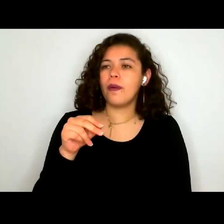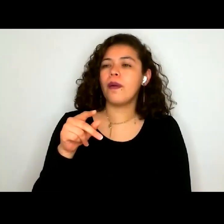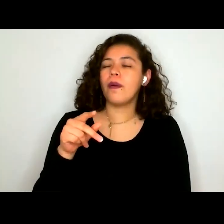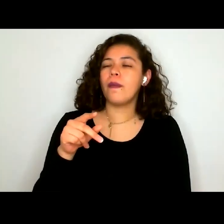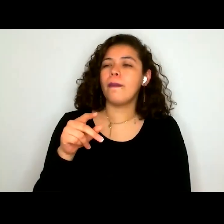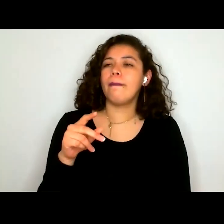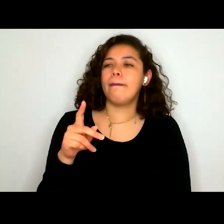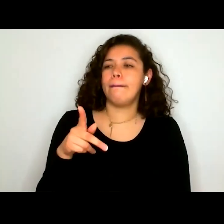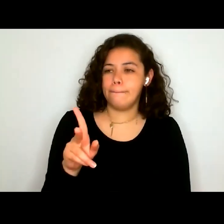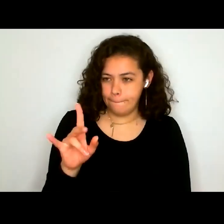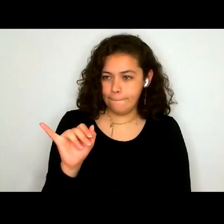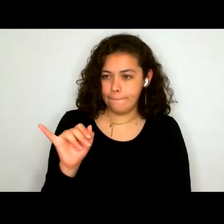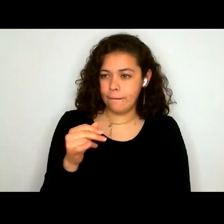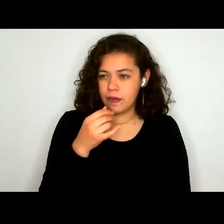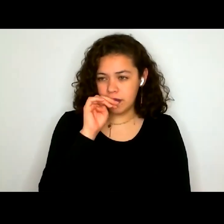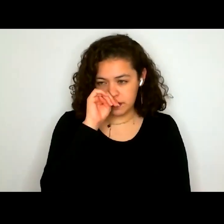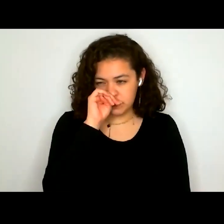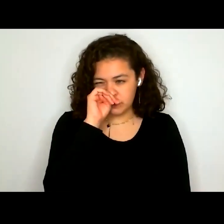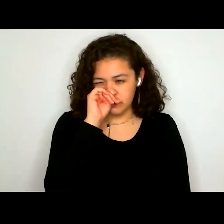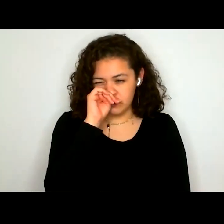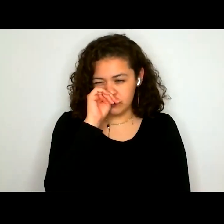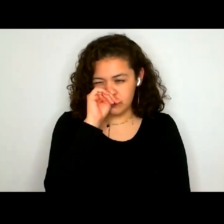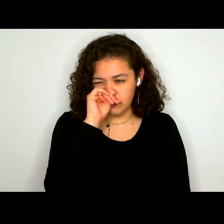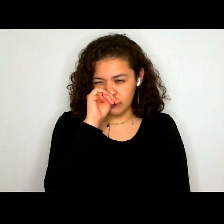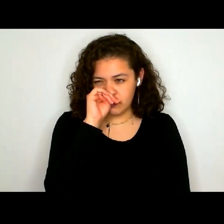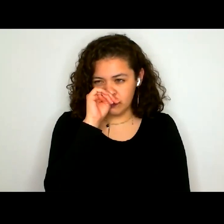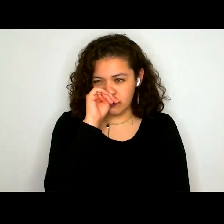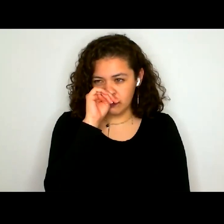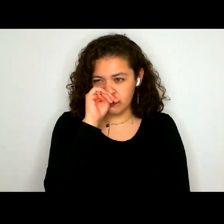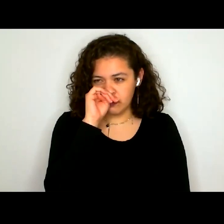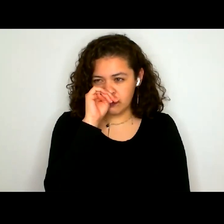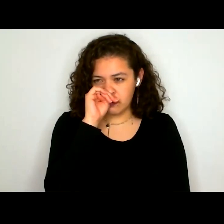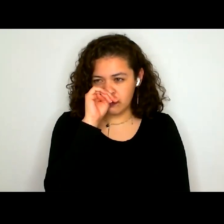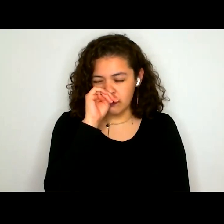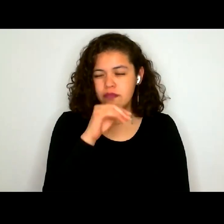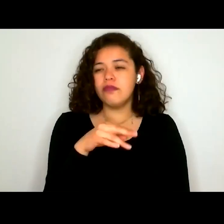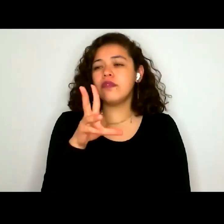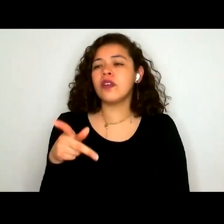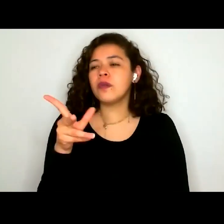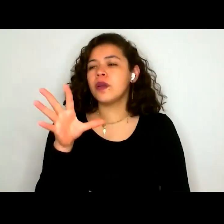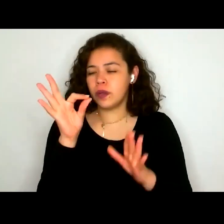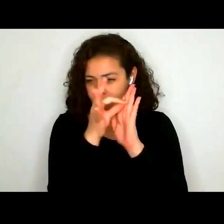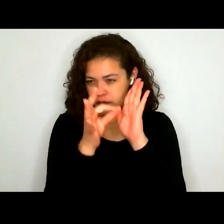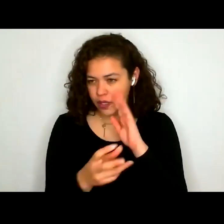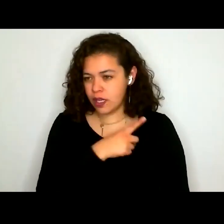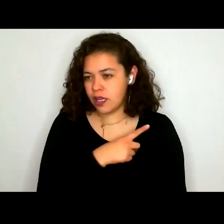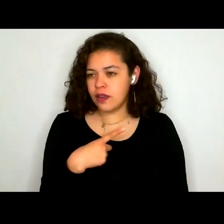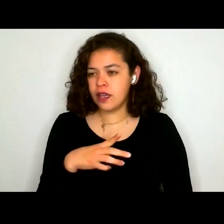con estos puntos. Denme un segundo.